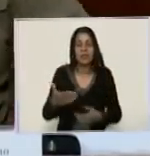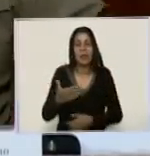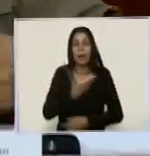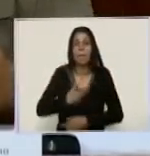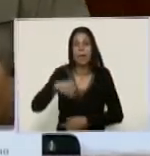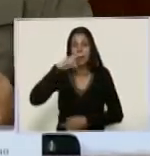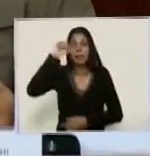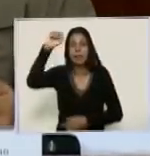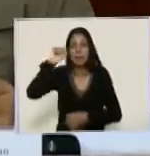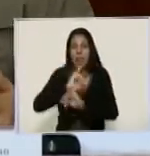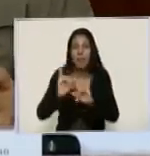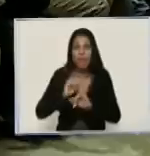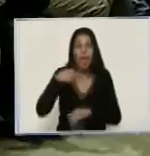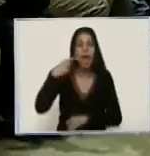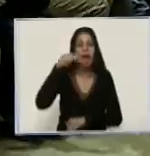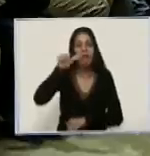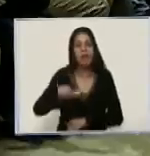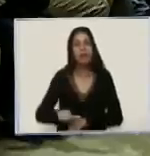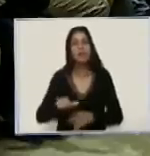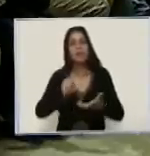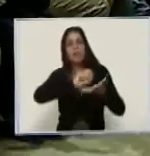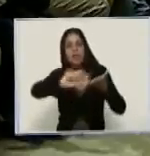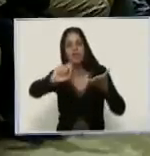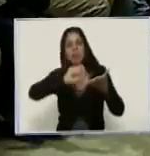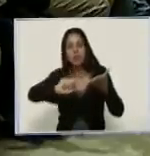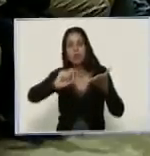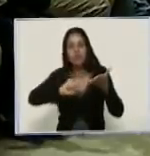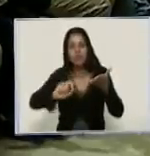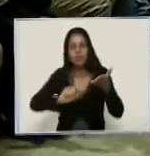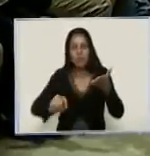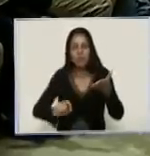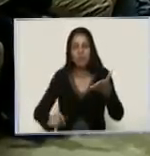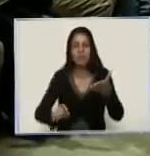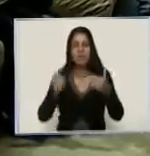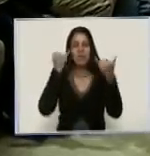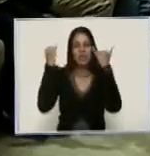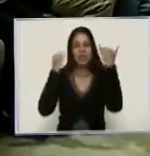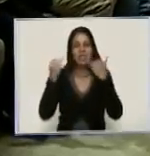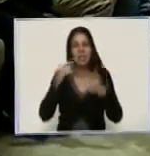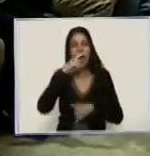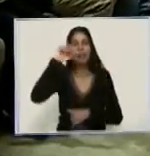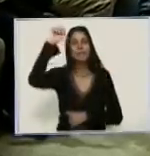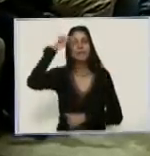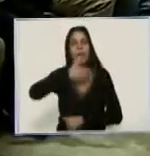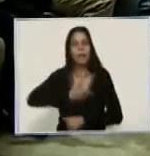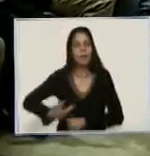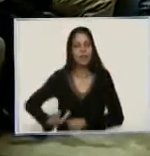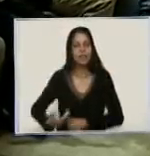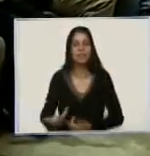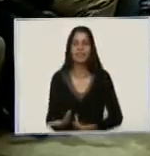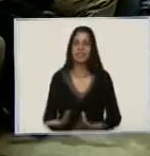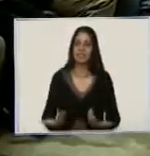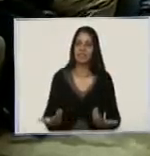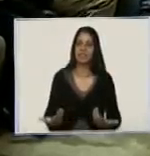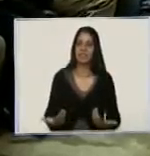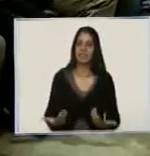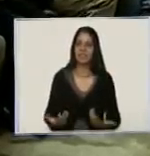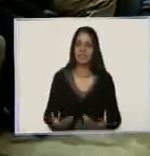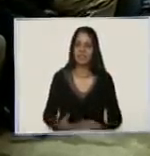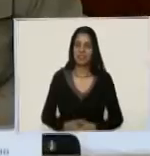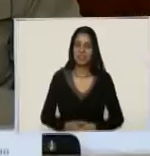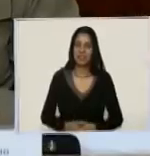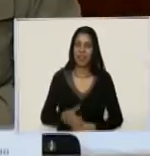un minuto y un minuto están las líneas, lineamientos dados por el presidente de la República. Reclama, Yarle.